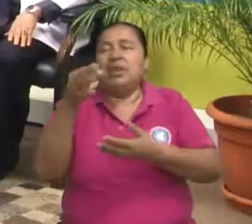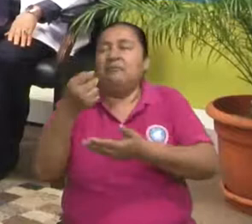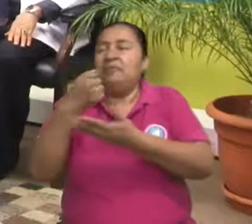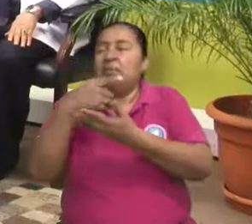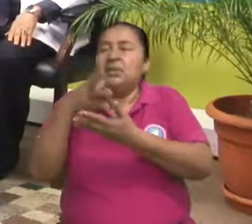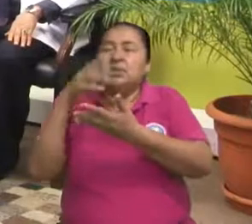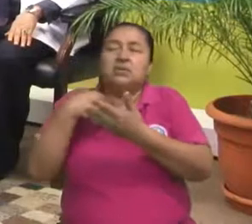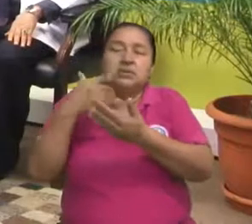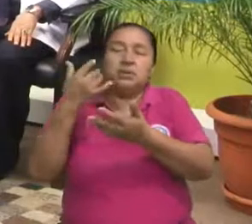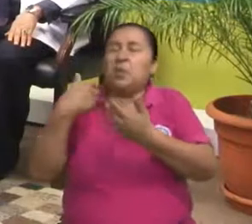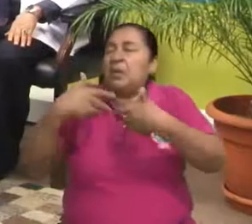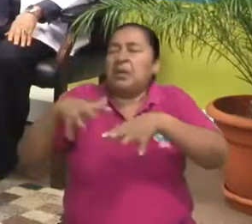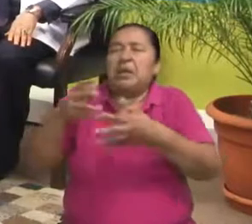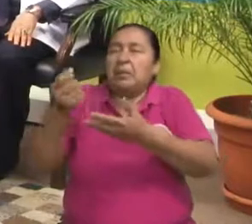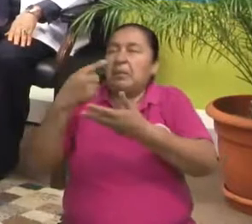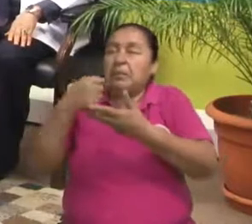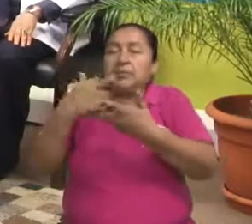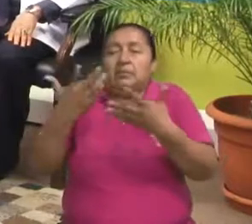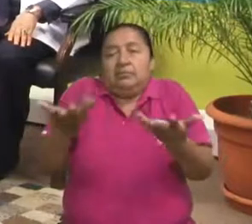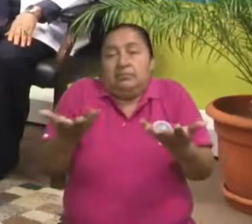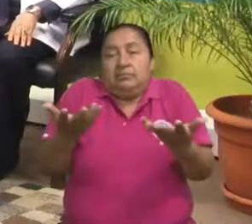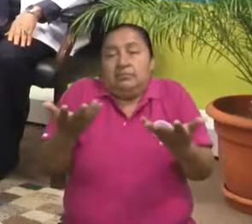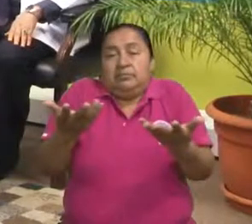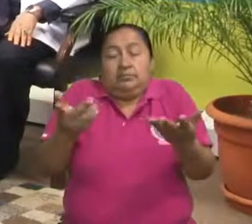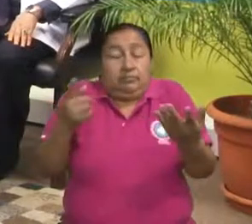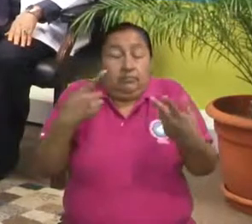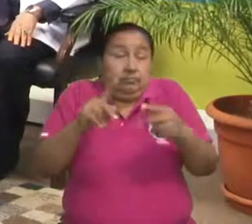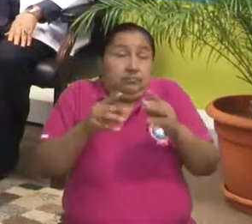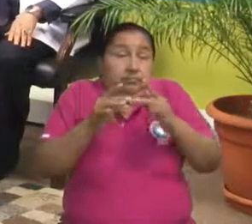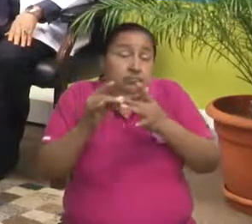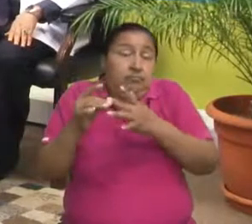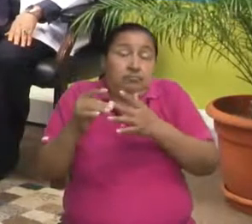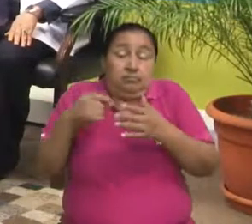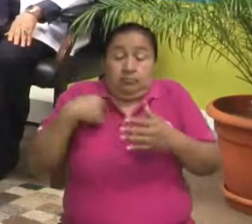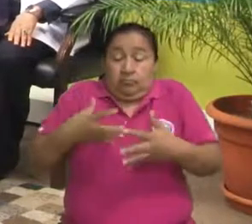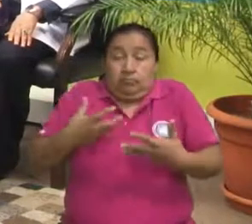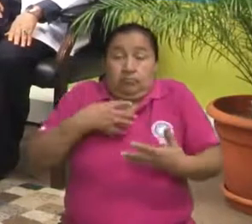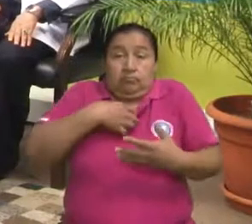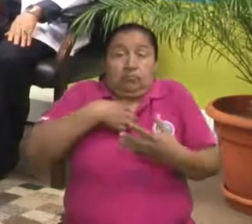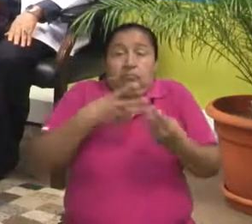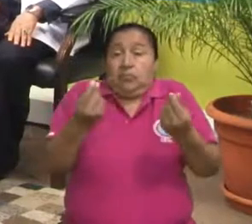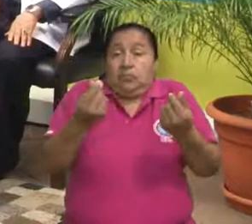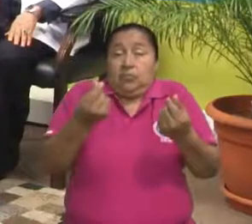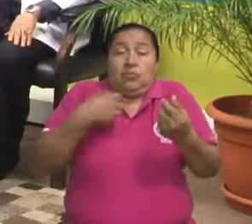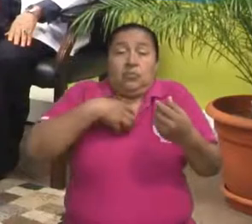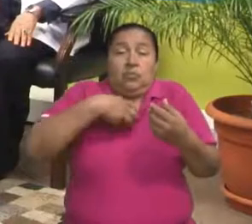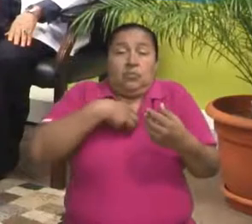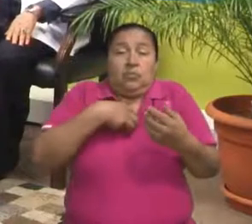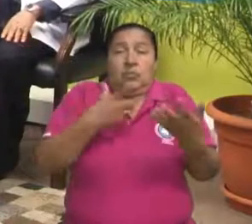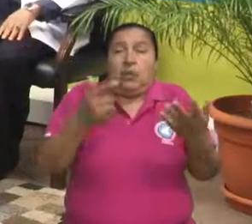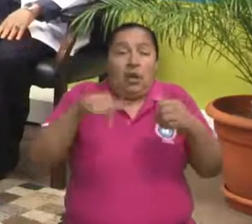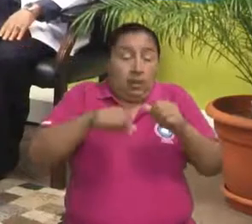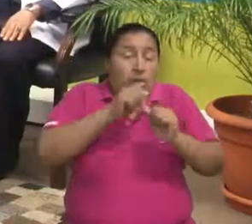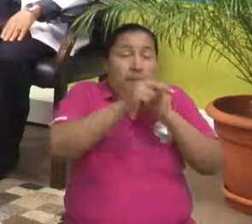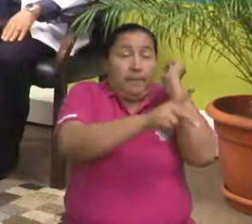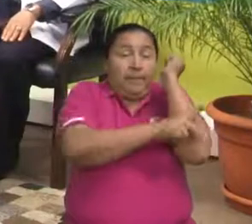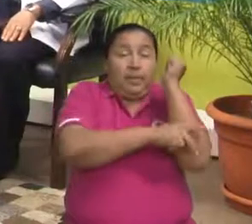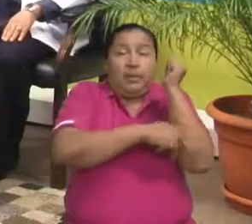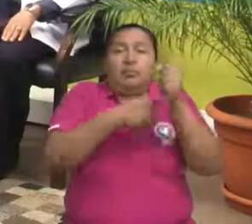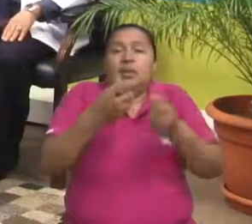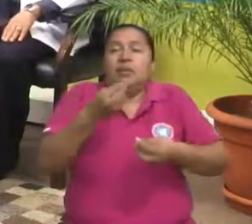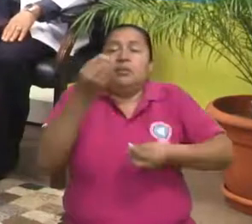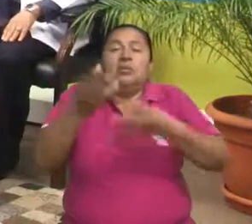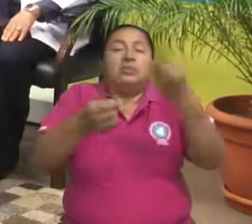un antibiótico, porque, es decir, para el bolsillo no somos un país para